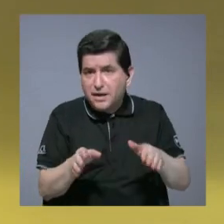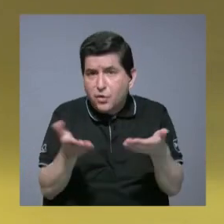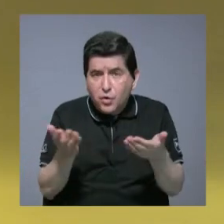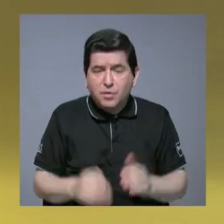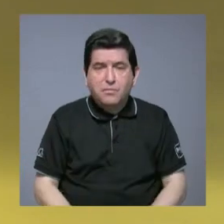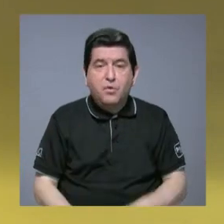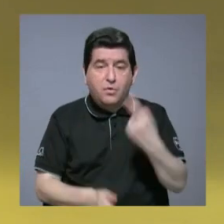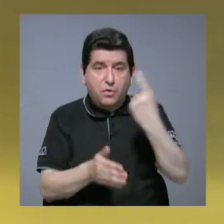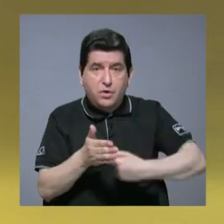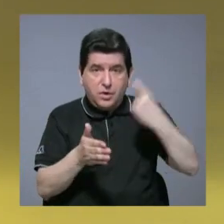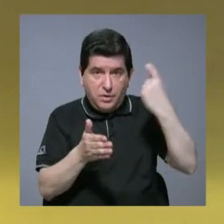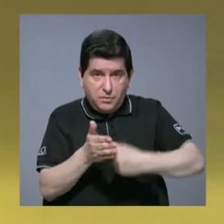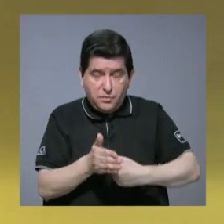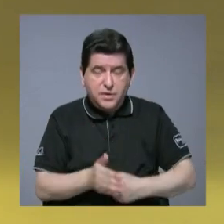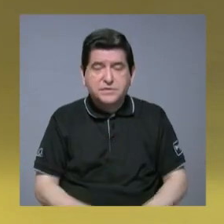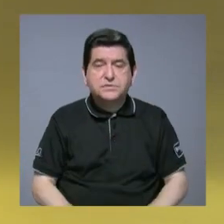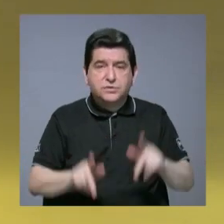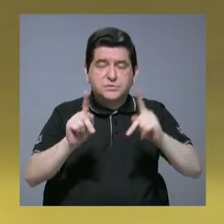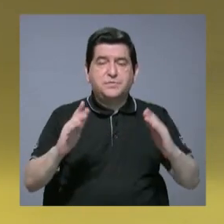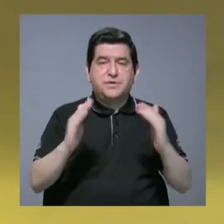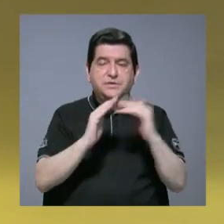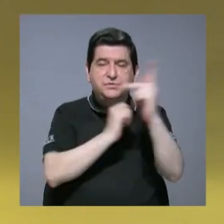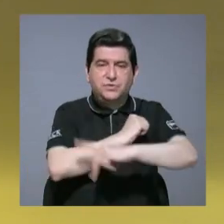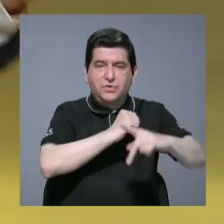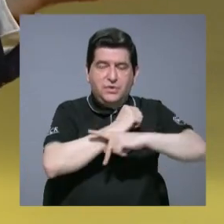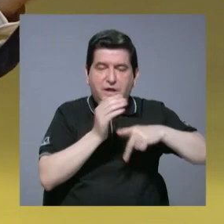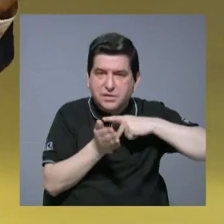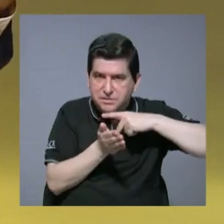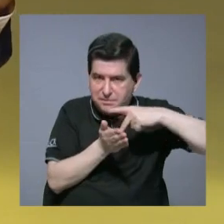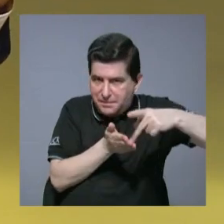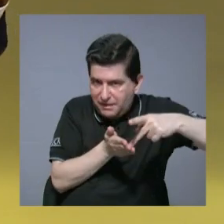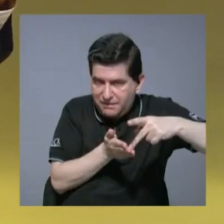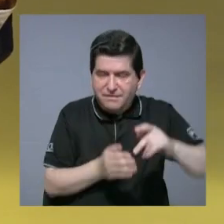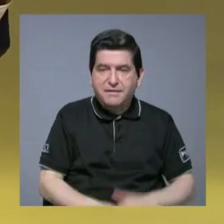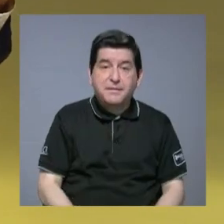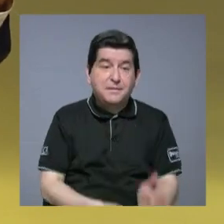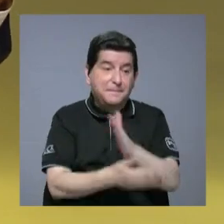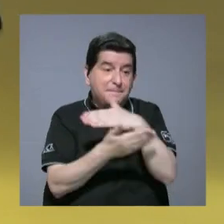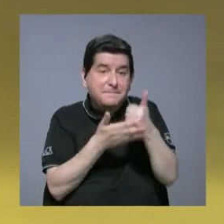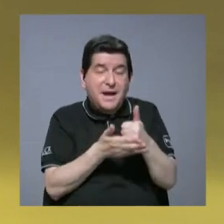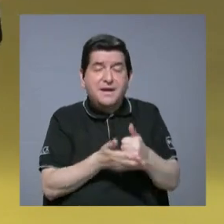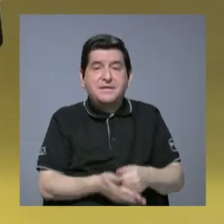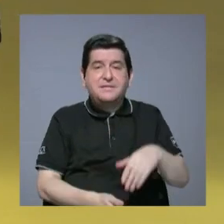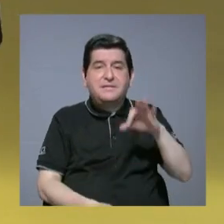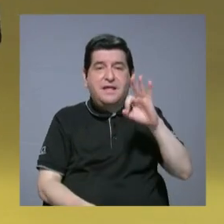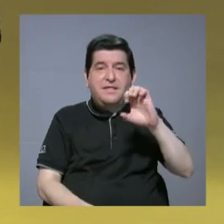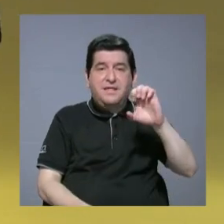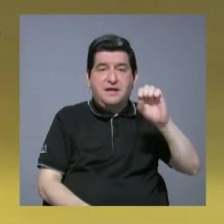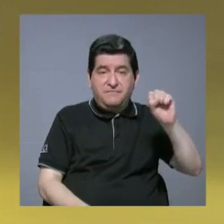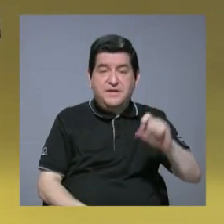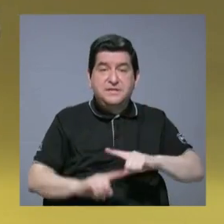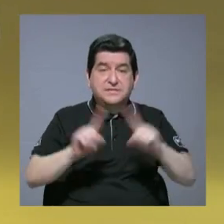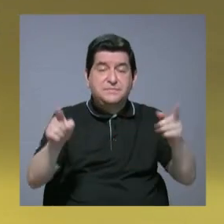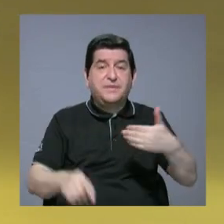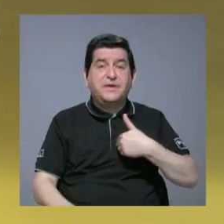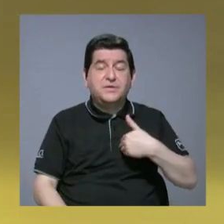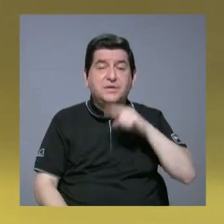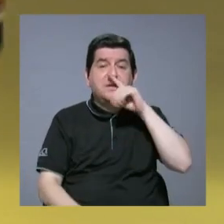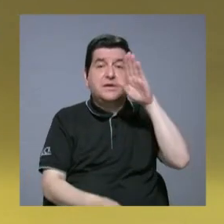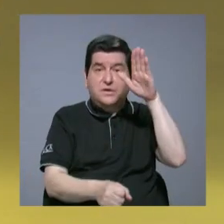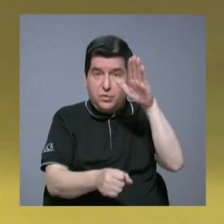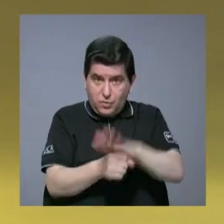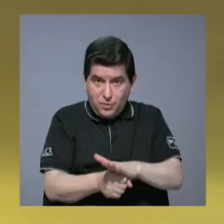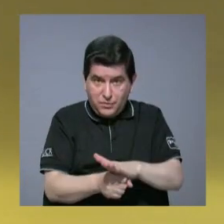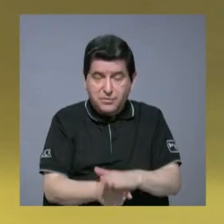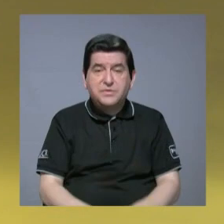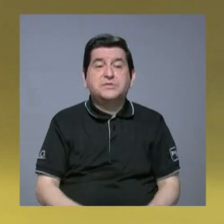los impuestos que tributan los habitantes de este país, porque es parte del FES, pero tenemos un compromiso